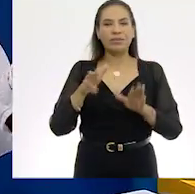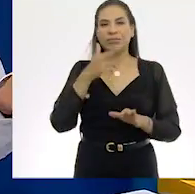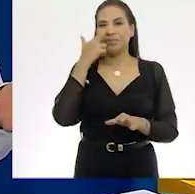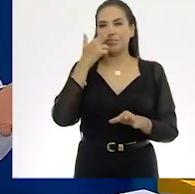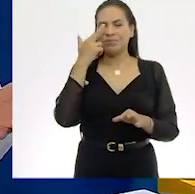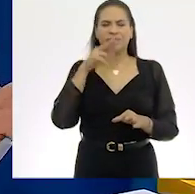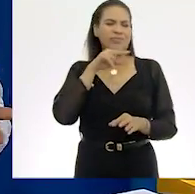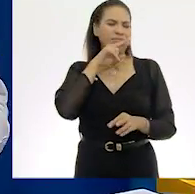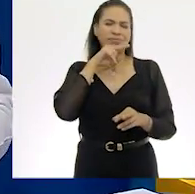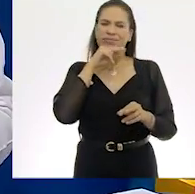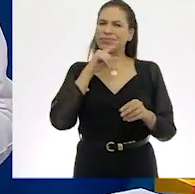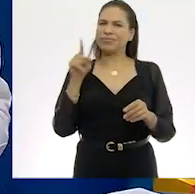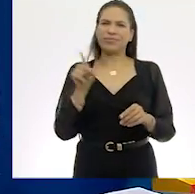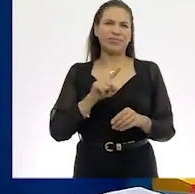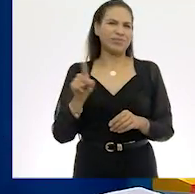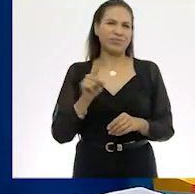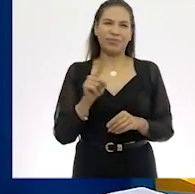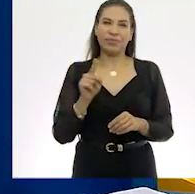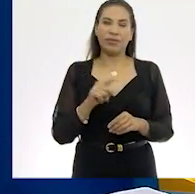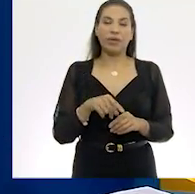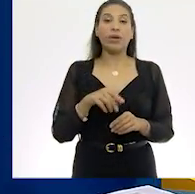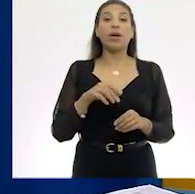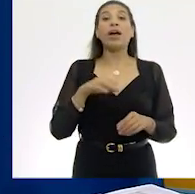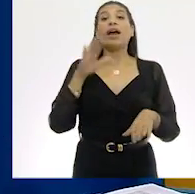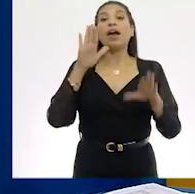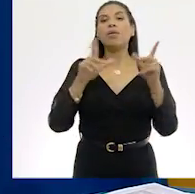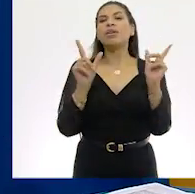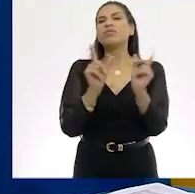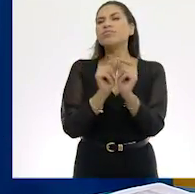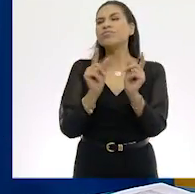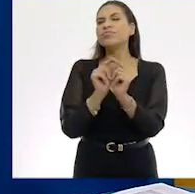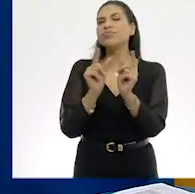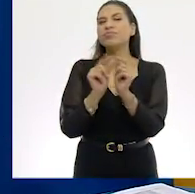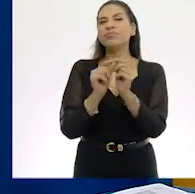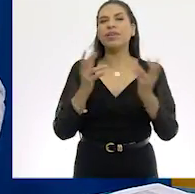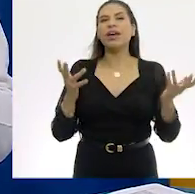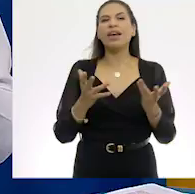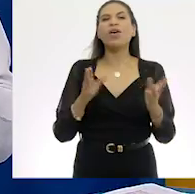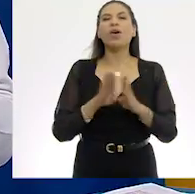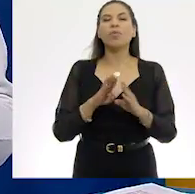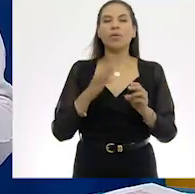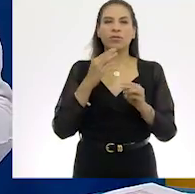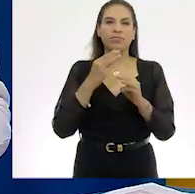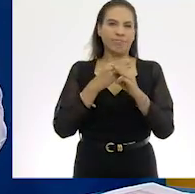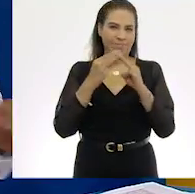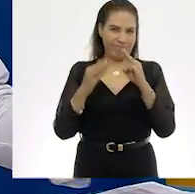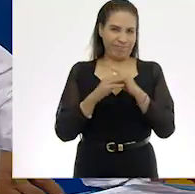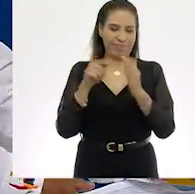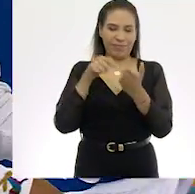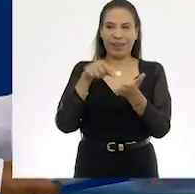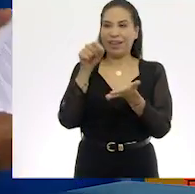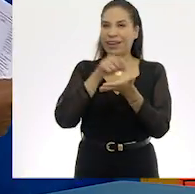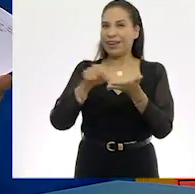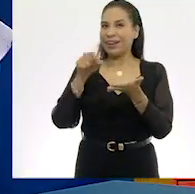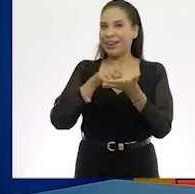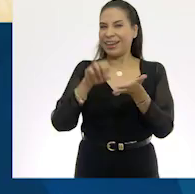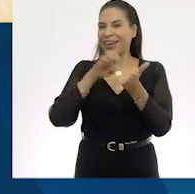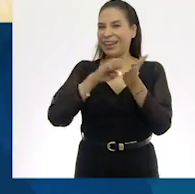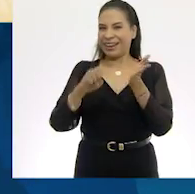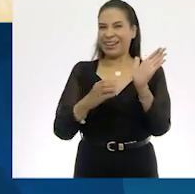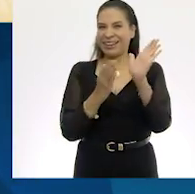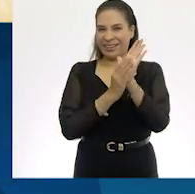no te angusties. Normalmente los resúmenes los elaboramos a partir de material escrito, como este, por